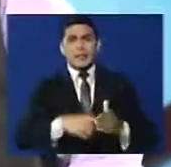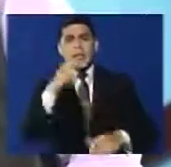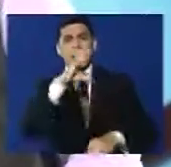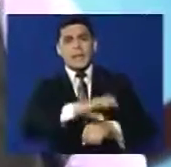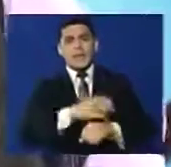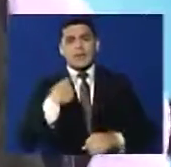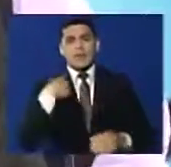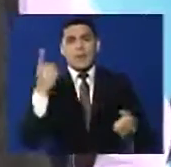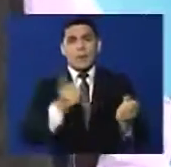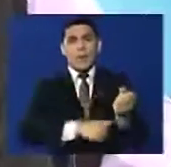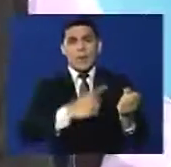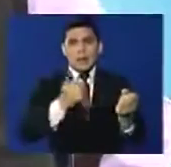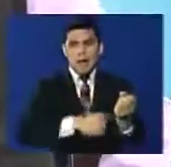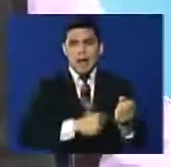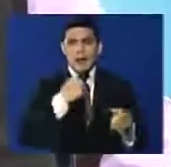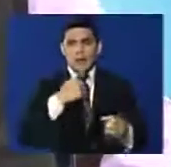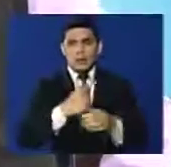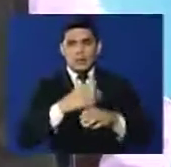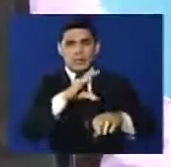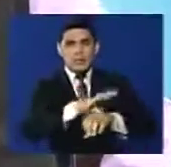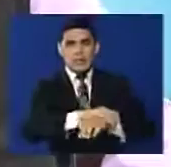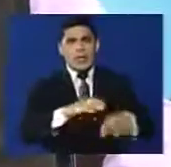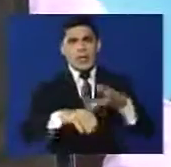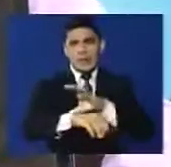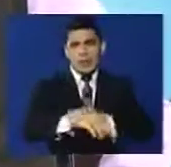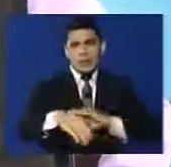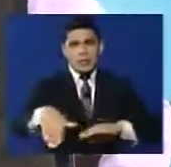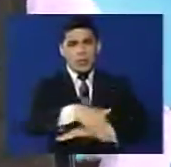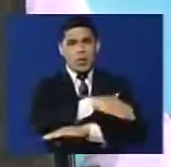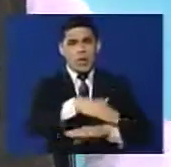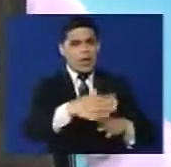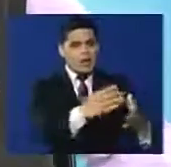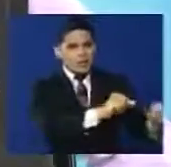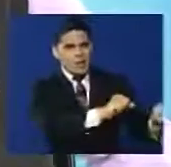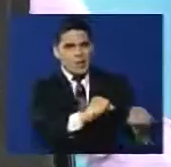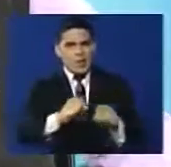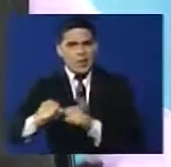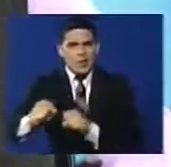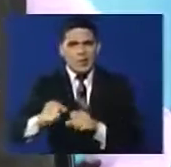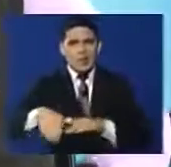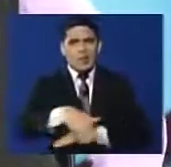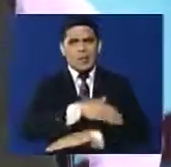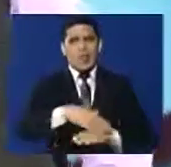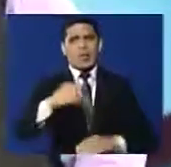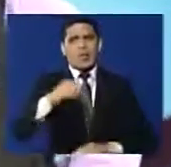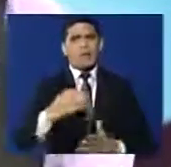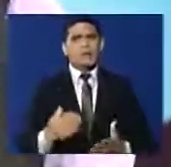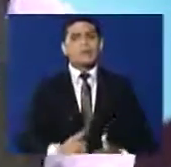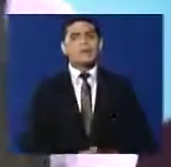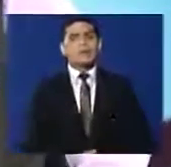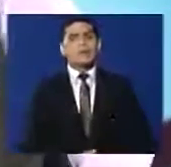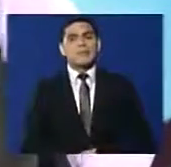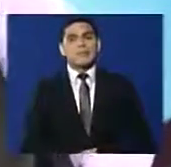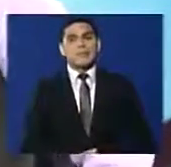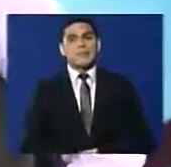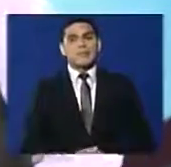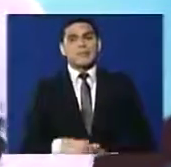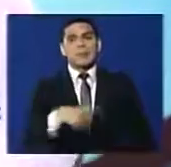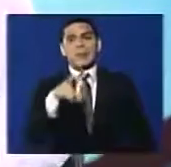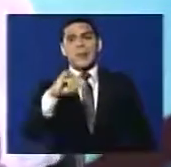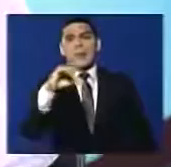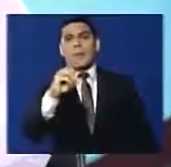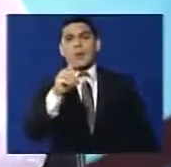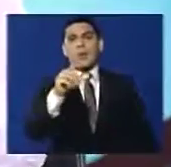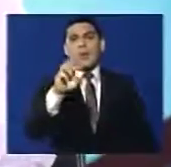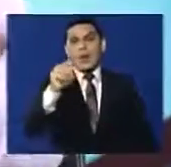hermano. Sin lástima, con grillos por la calle lo arrastraron, sí. ¿Quién es entonces? Violeta